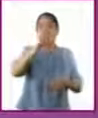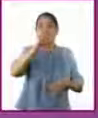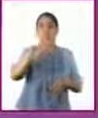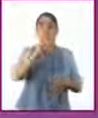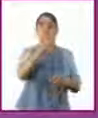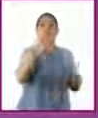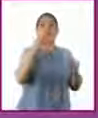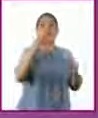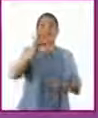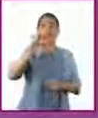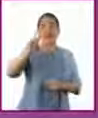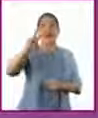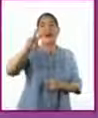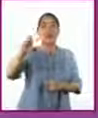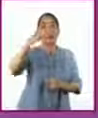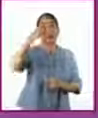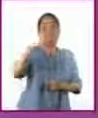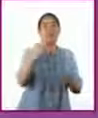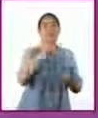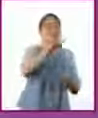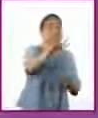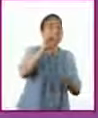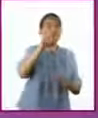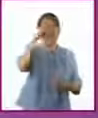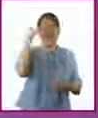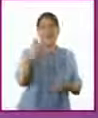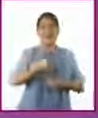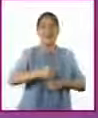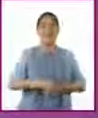que sirve como referencia.